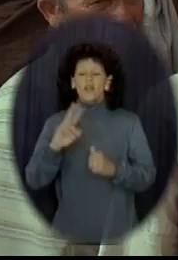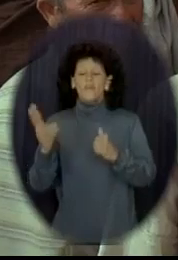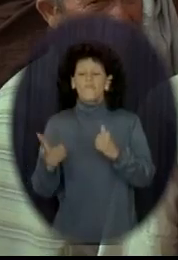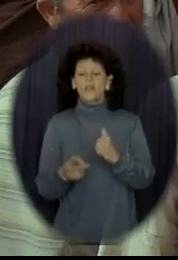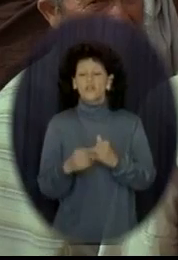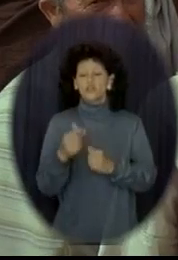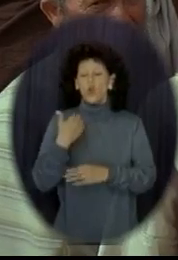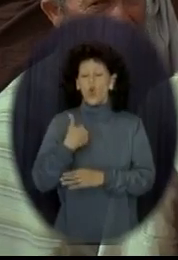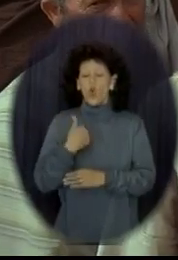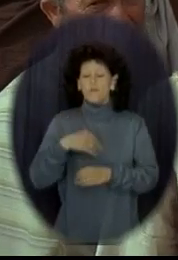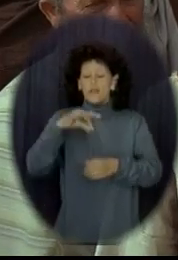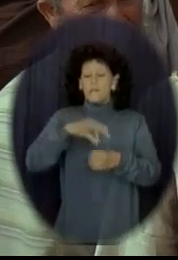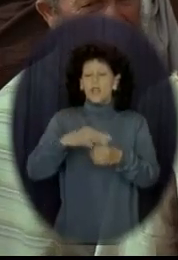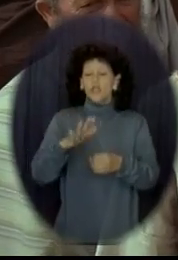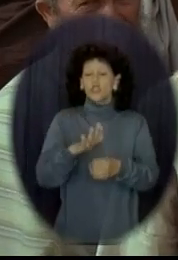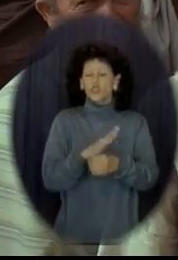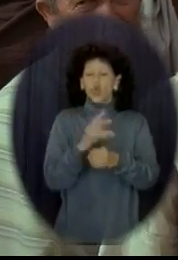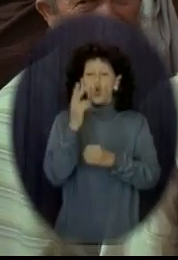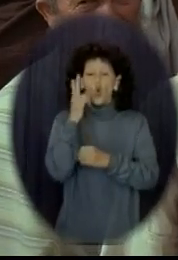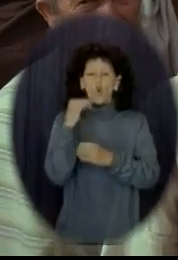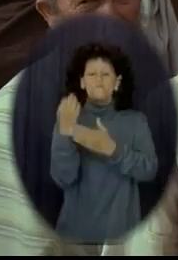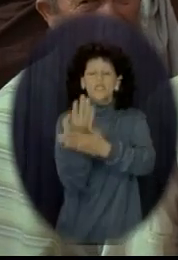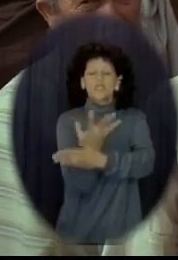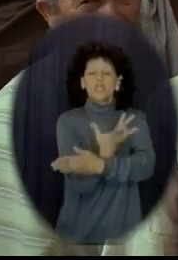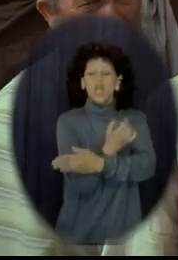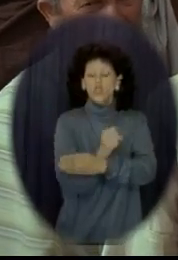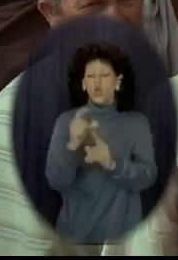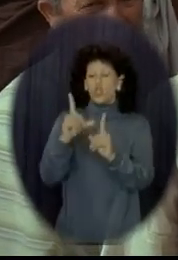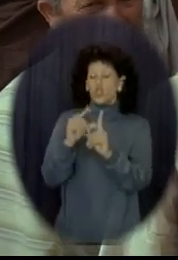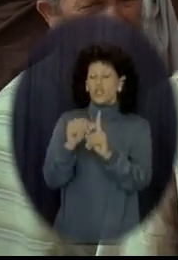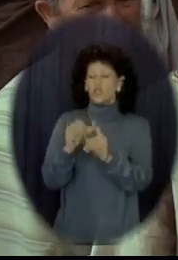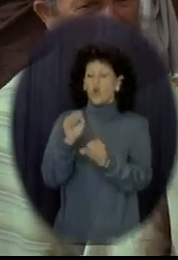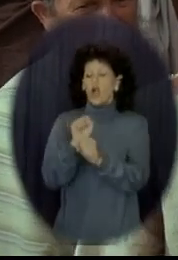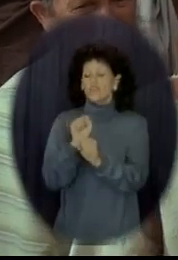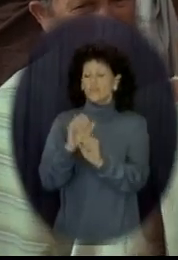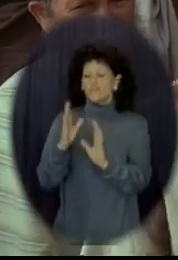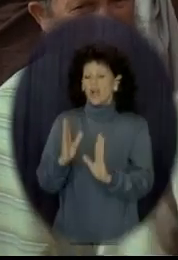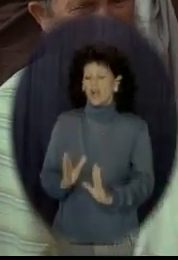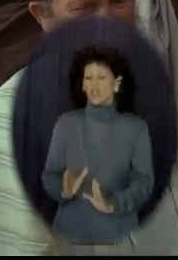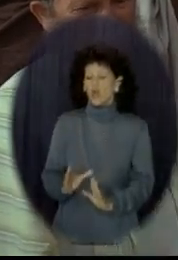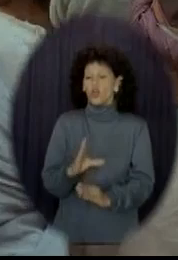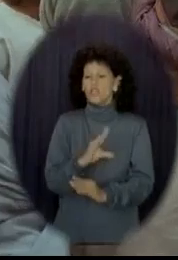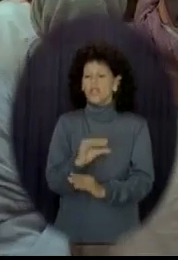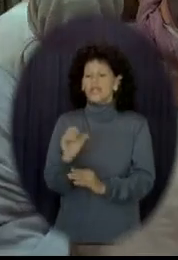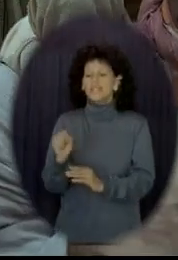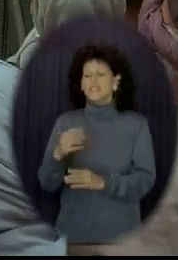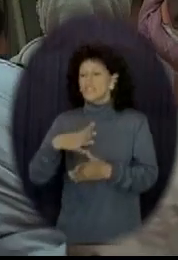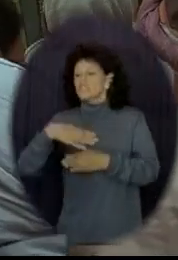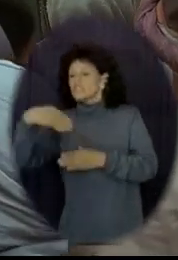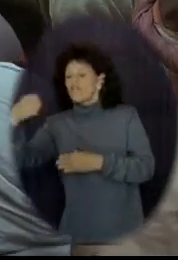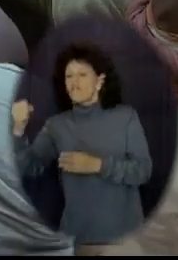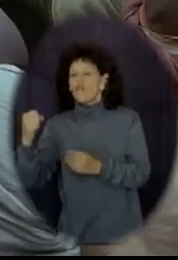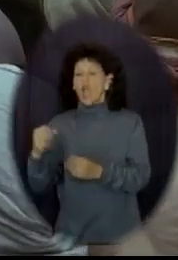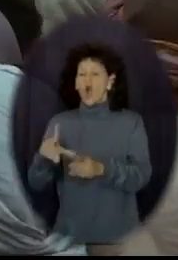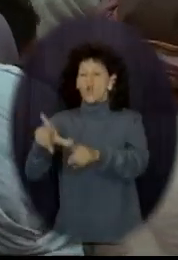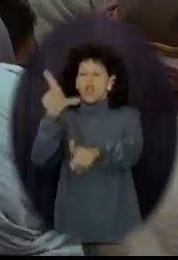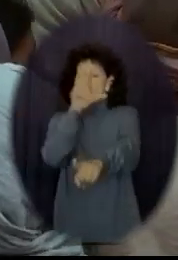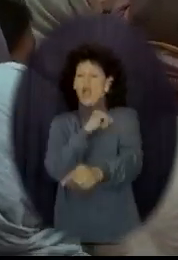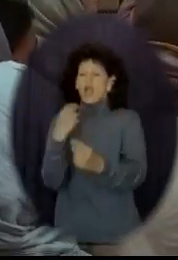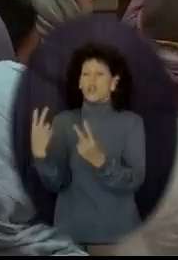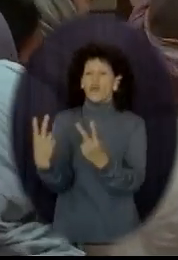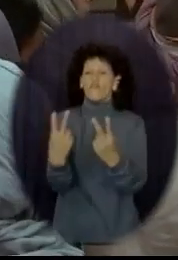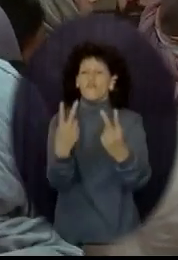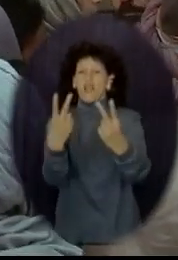Una vez un hombre plantó un viñedo. Lo alquiló a unos labradores y emprendió un largo viaje.